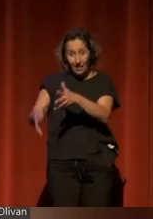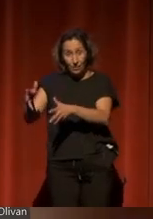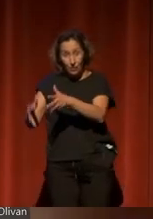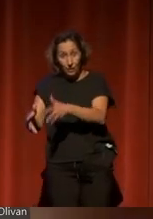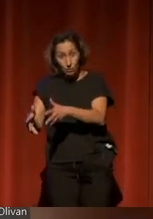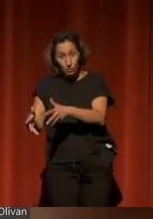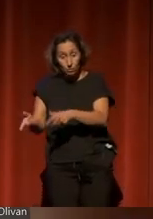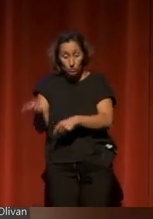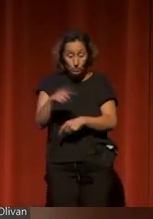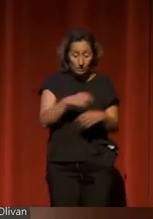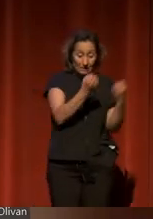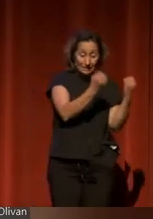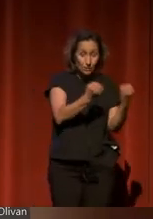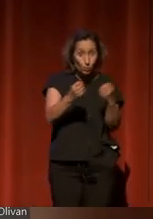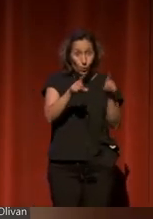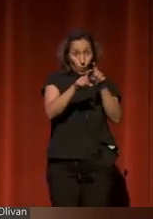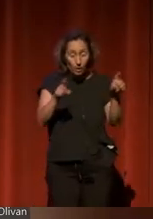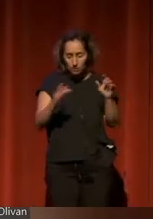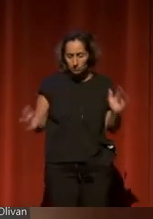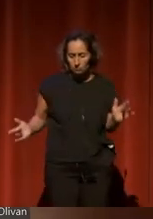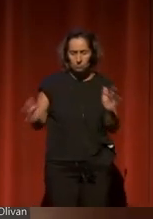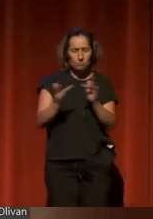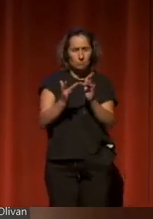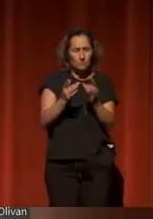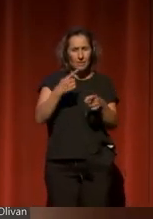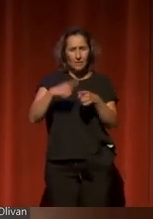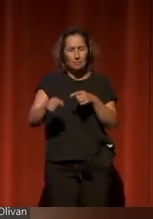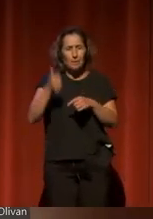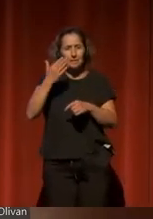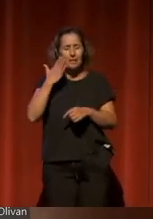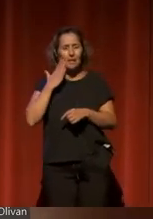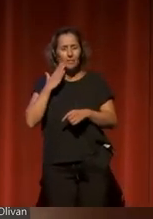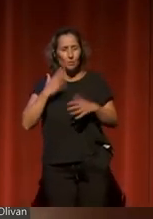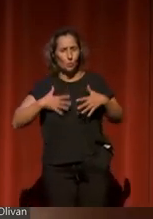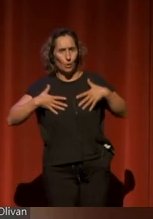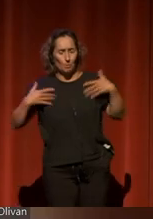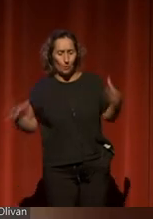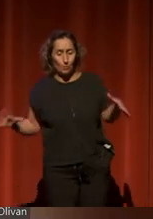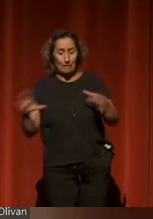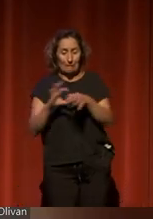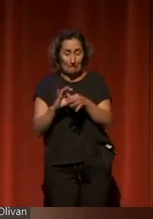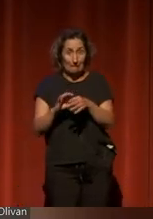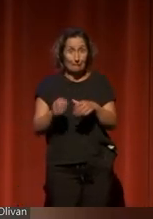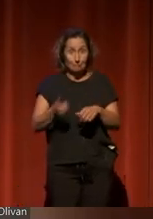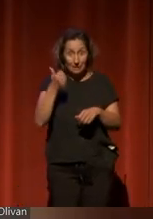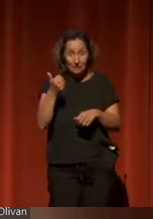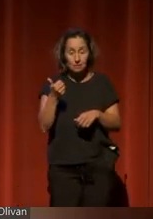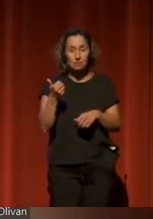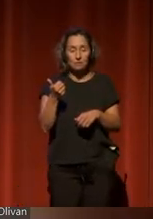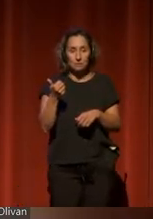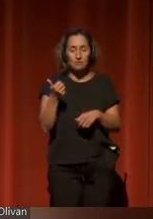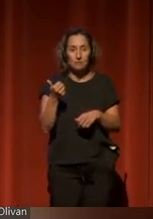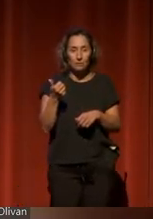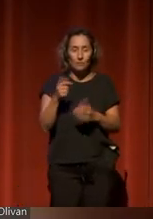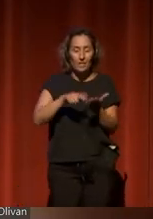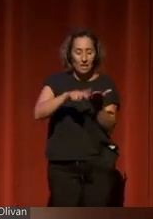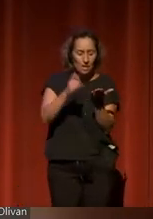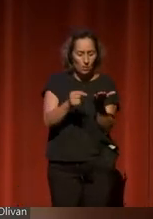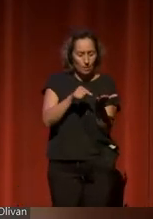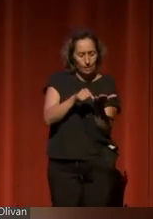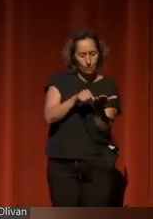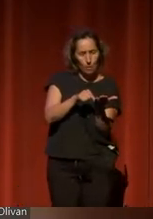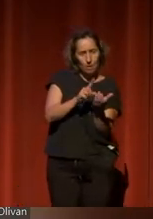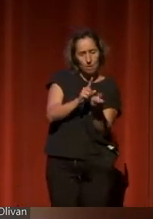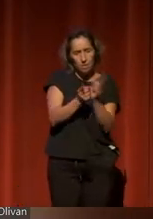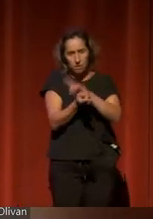eh instituciones que tiene que ver más con lo afectivo y lo emocional pues tenemos que también tensionar el lenguaje no el